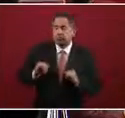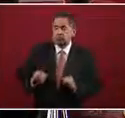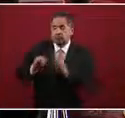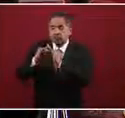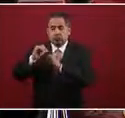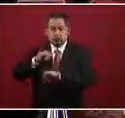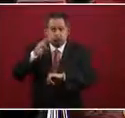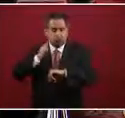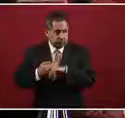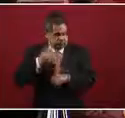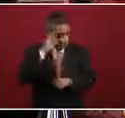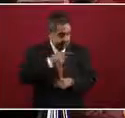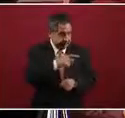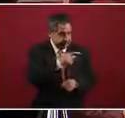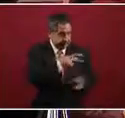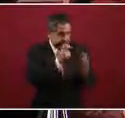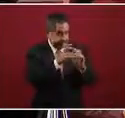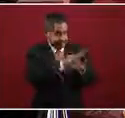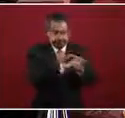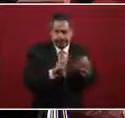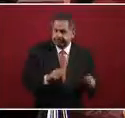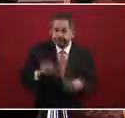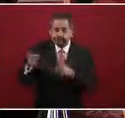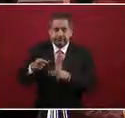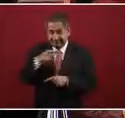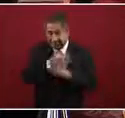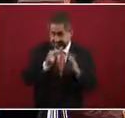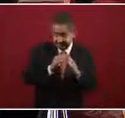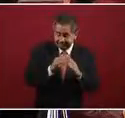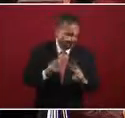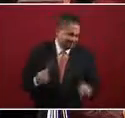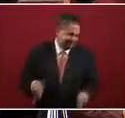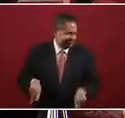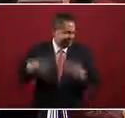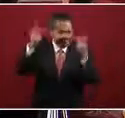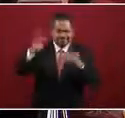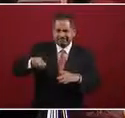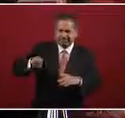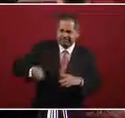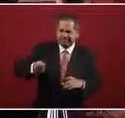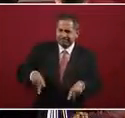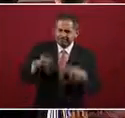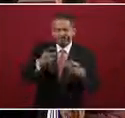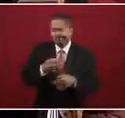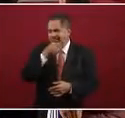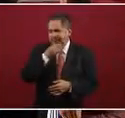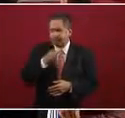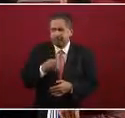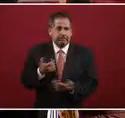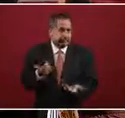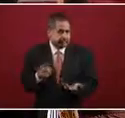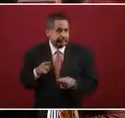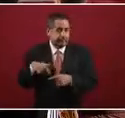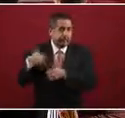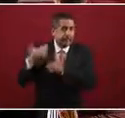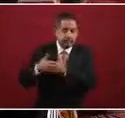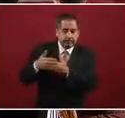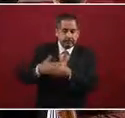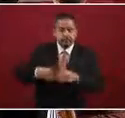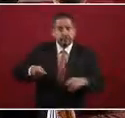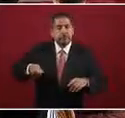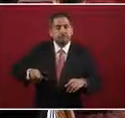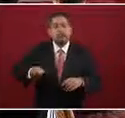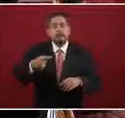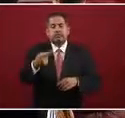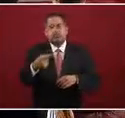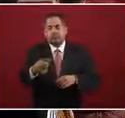robado, es que esta casa sea subastada a la brevedad posible. Así lo estamos planeando, que nuestra próxima subasta, que vamos a realizar en dos